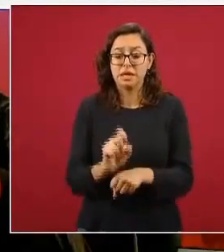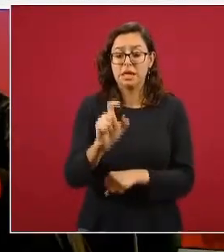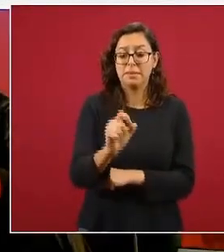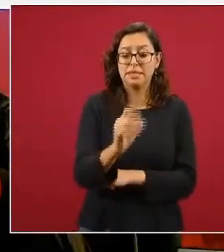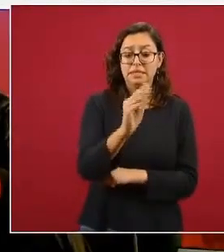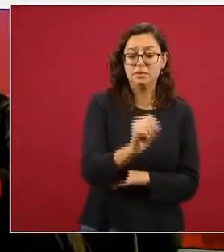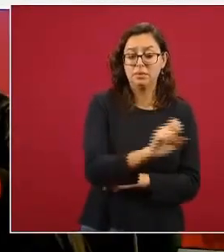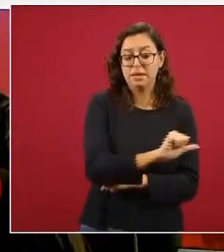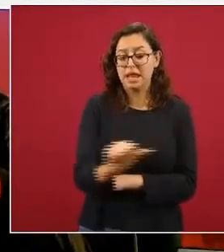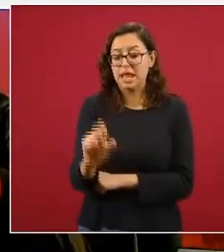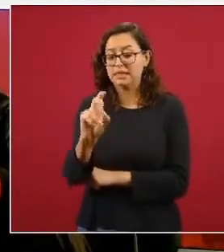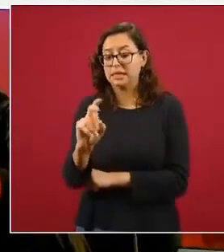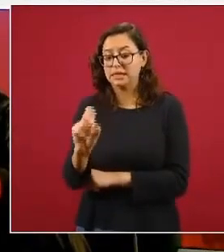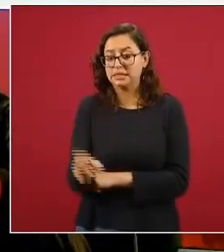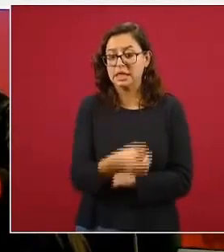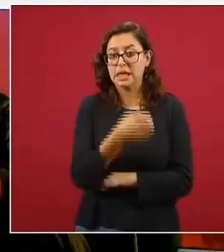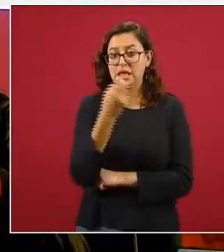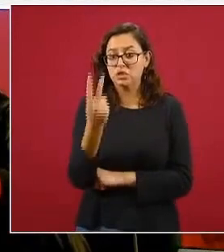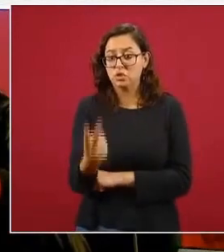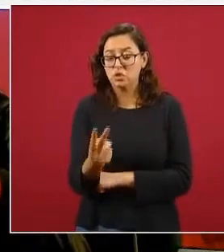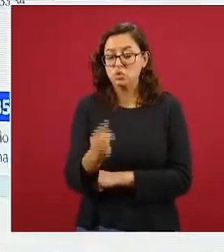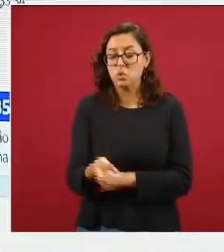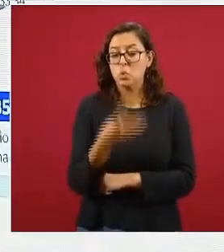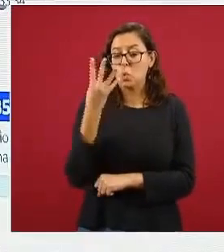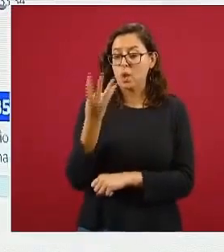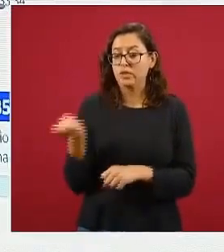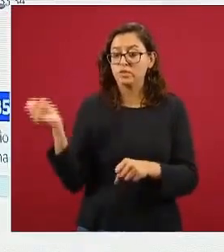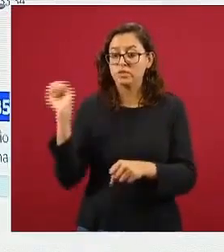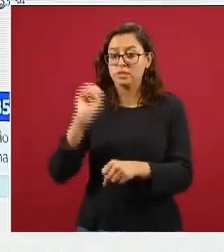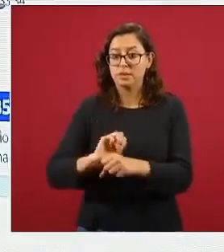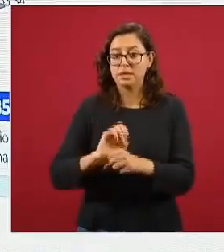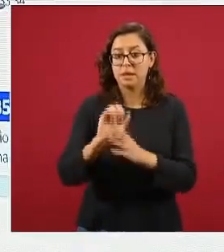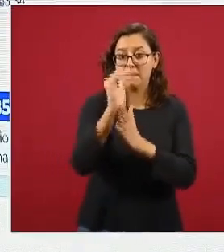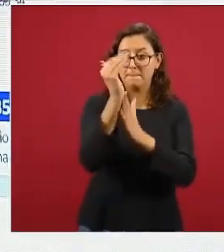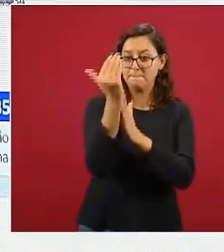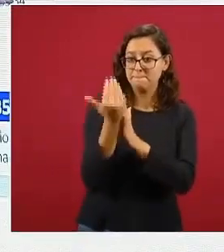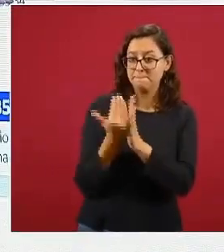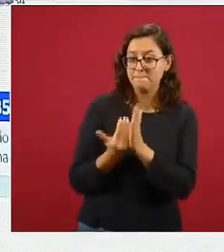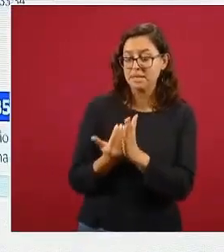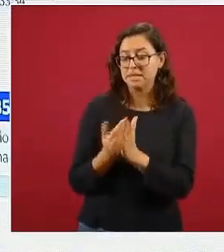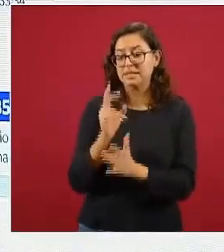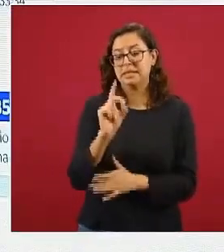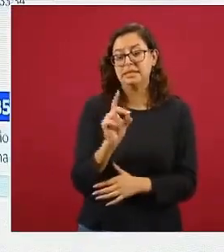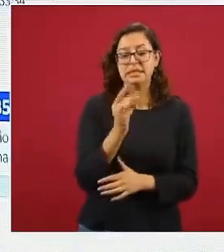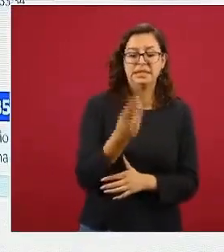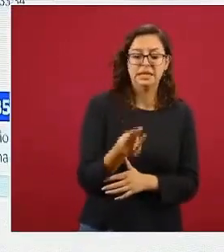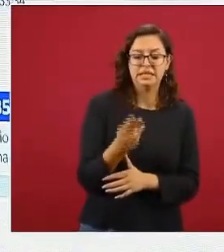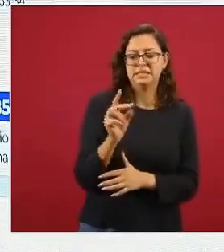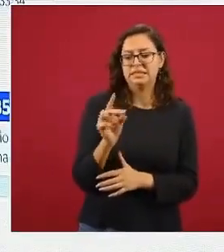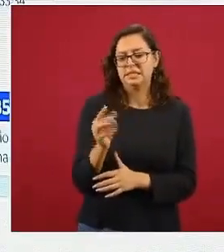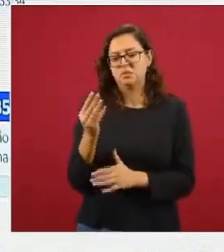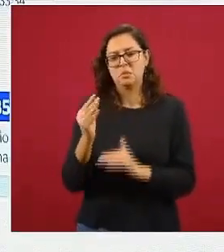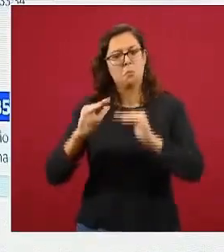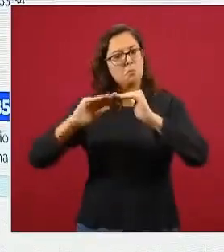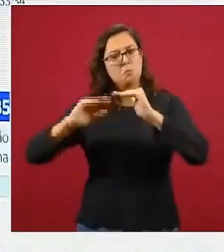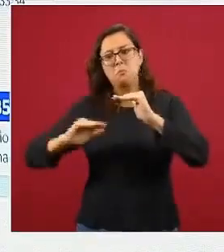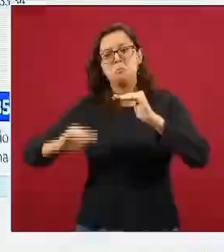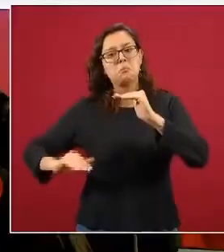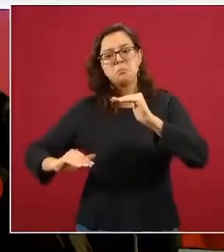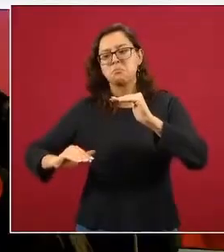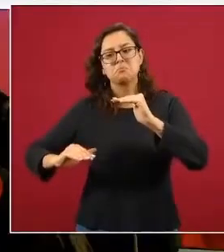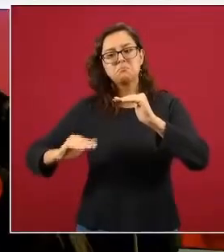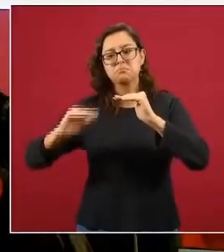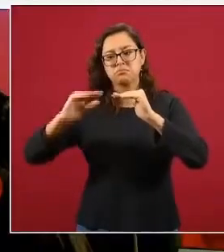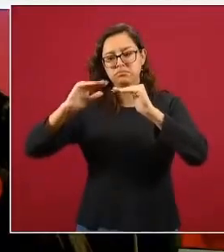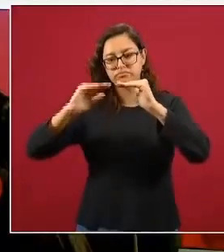la 32 tuvimos estas 4 semanas de descenso y en la semana 33 y 34 ya nos siguió descendiendo